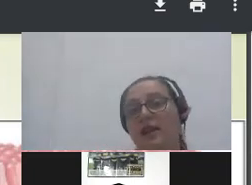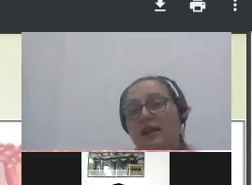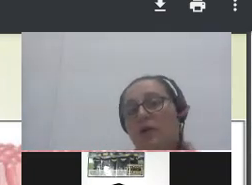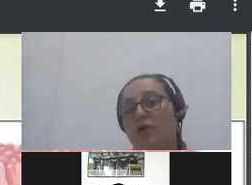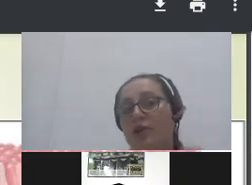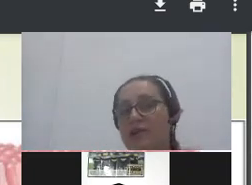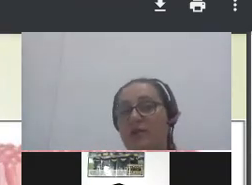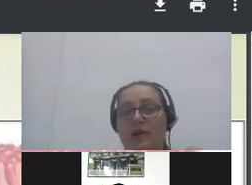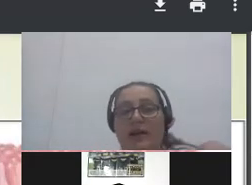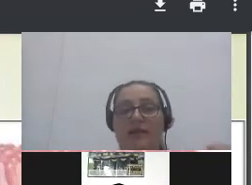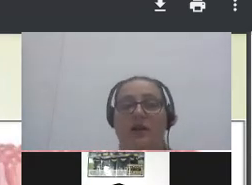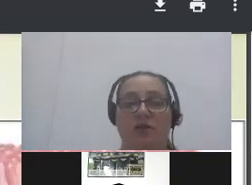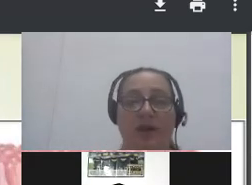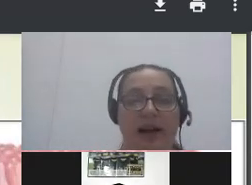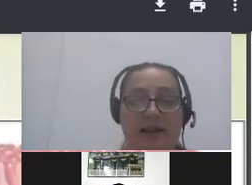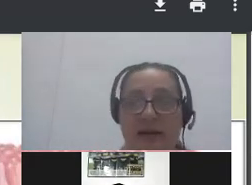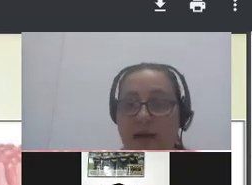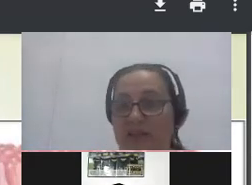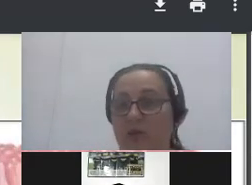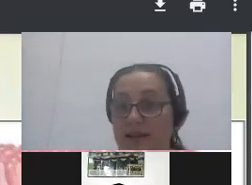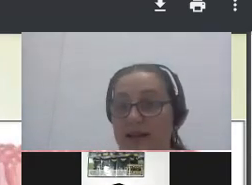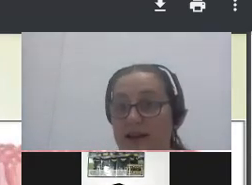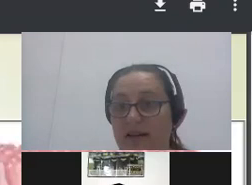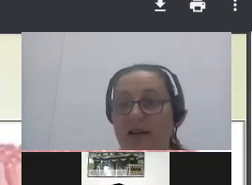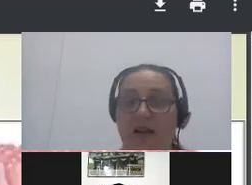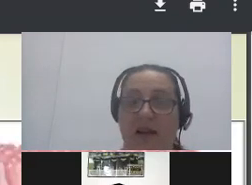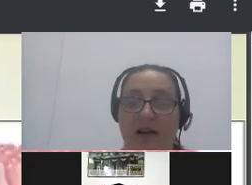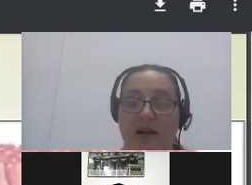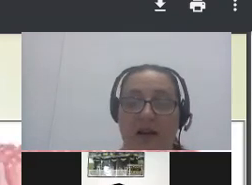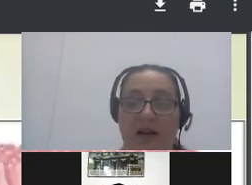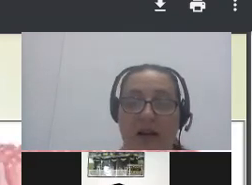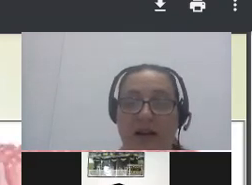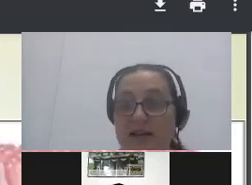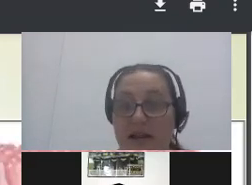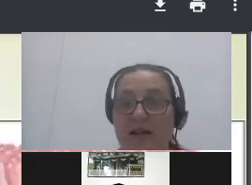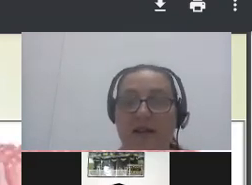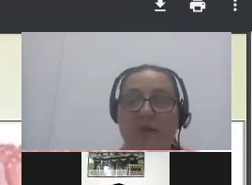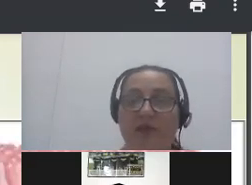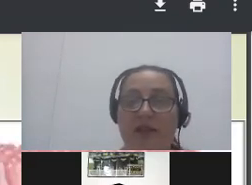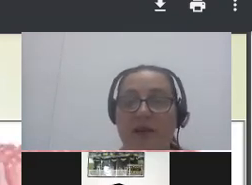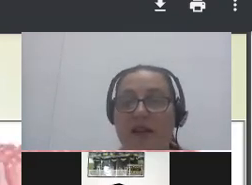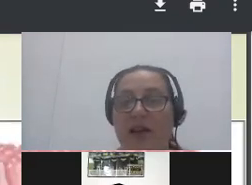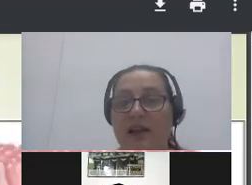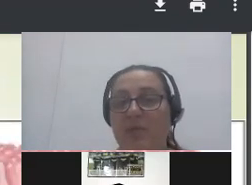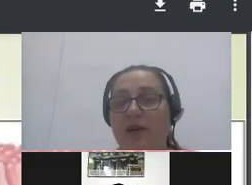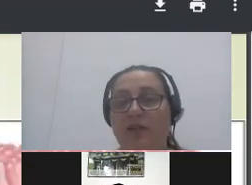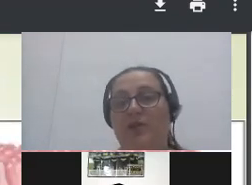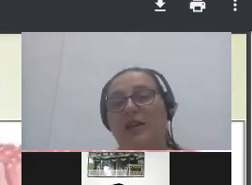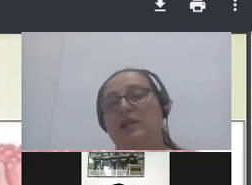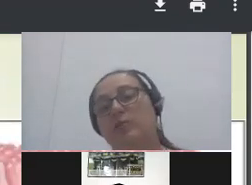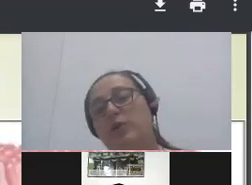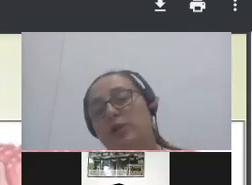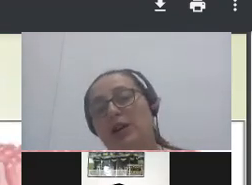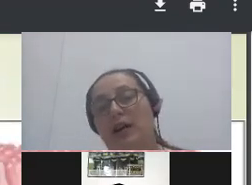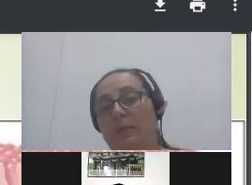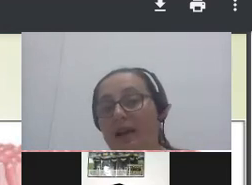Entonces, estas uniones celulares son las que se visualizan en estas siguientes diapositivas, que estamos hablando